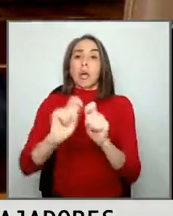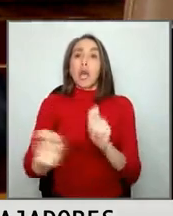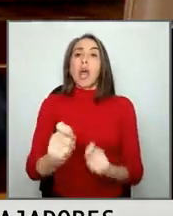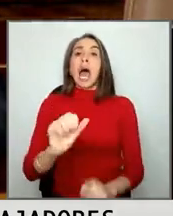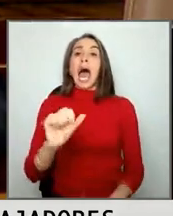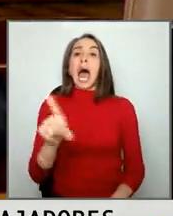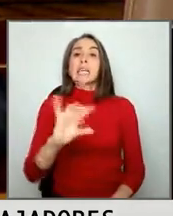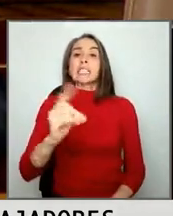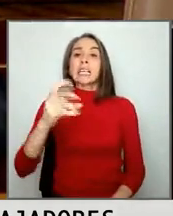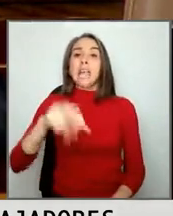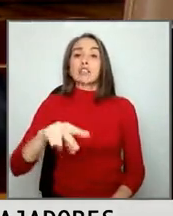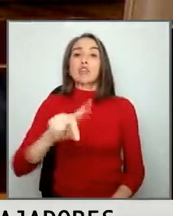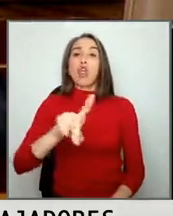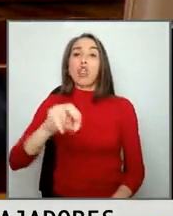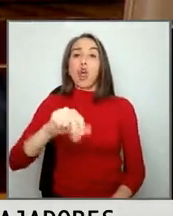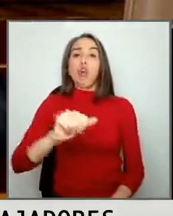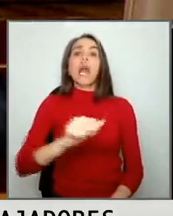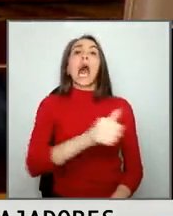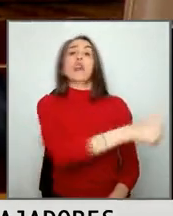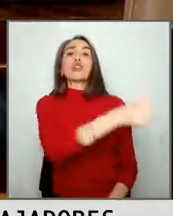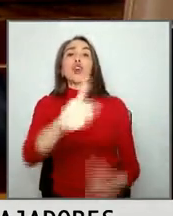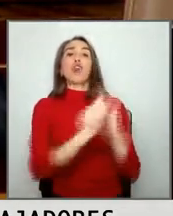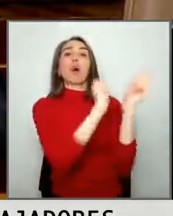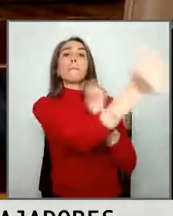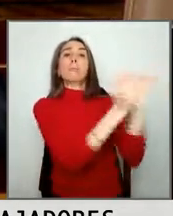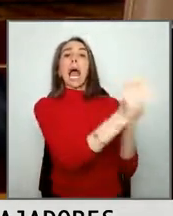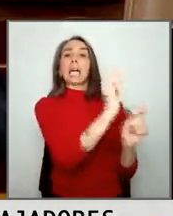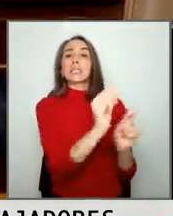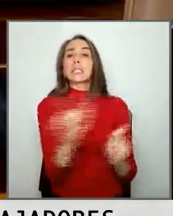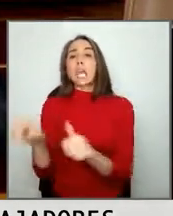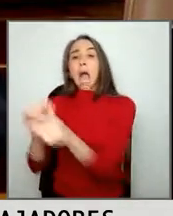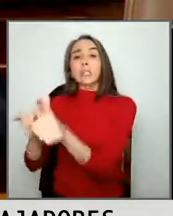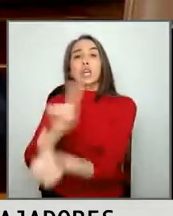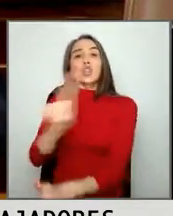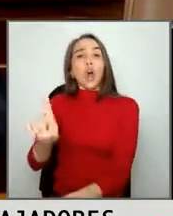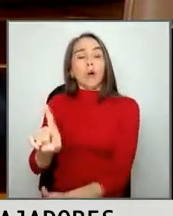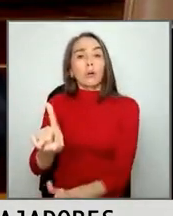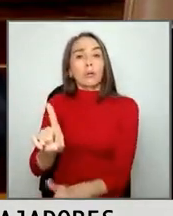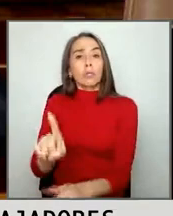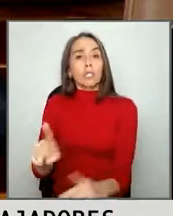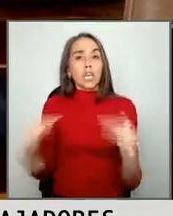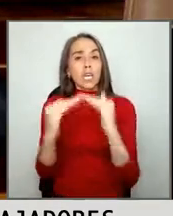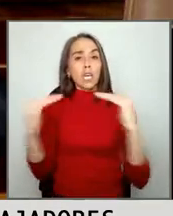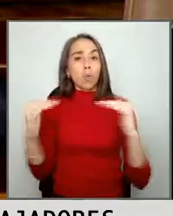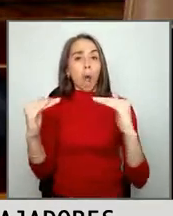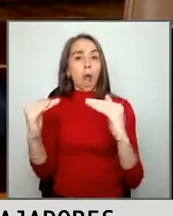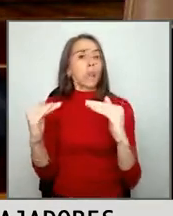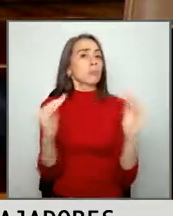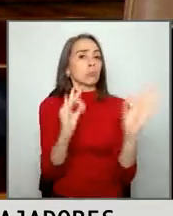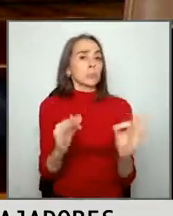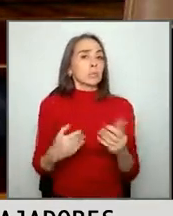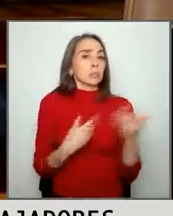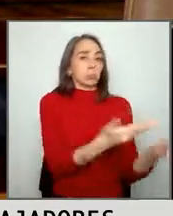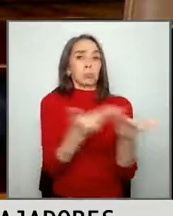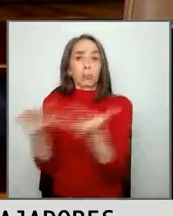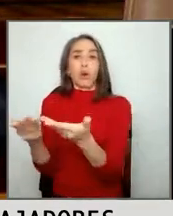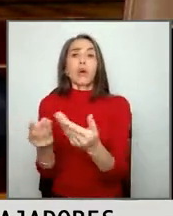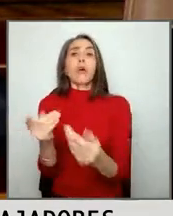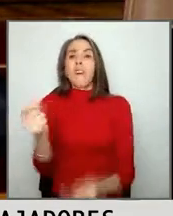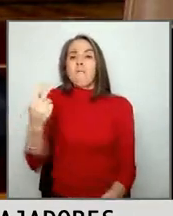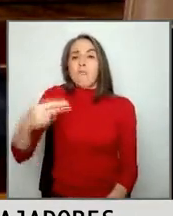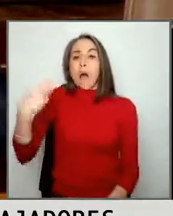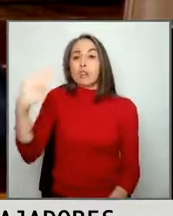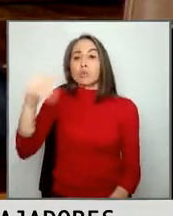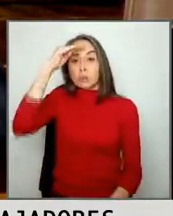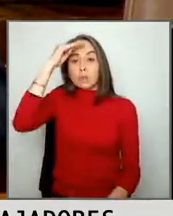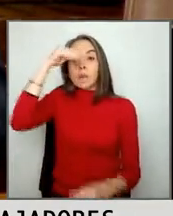asistentes de la educación solo se está pidiendo igualdad de trato y valoración de la experiencia Mi voto por claramente será a